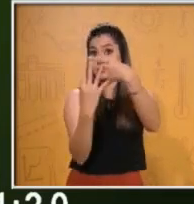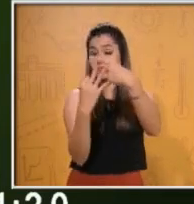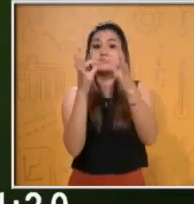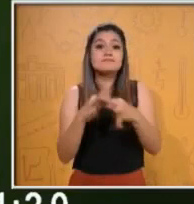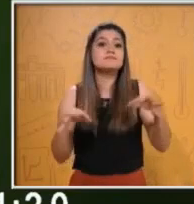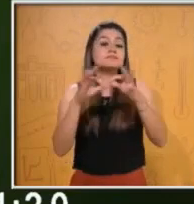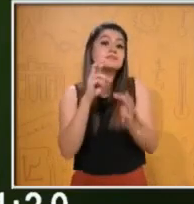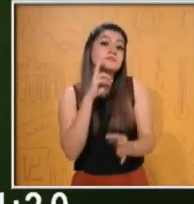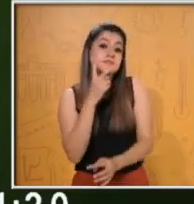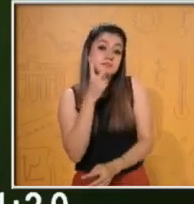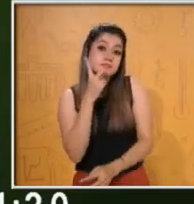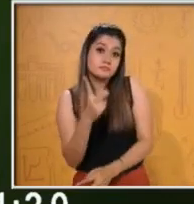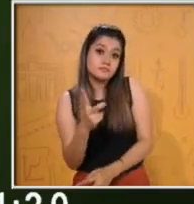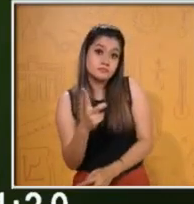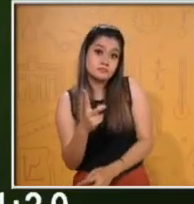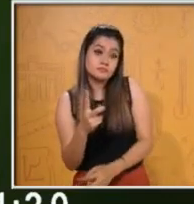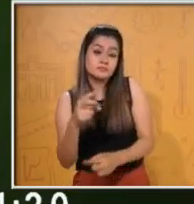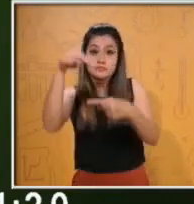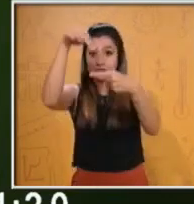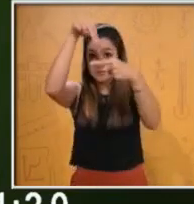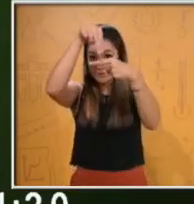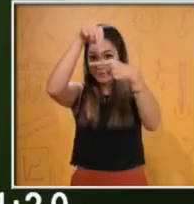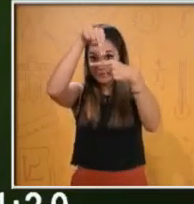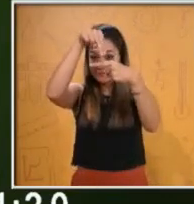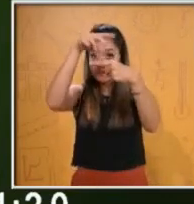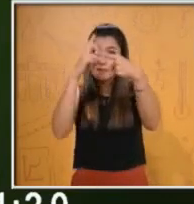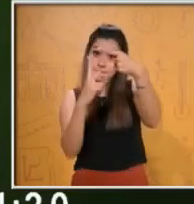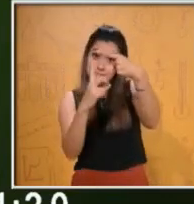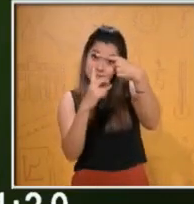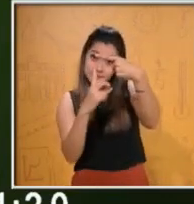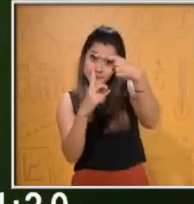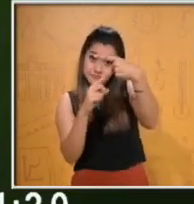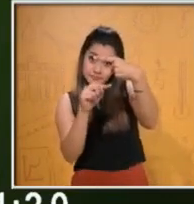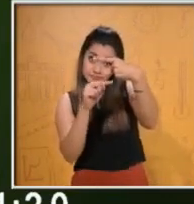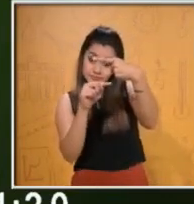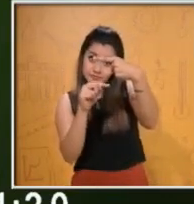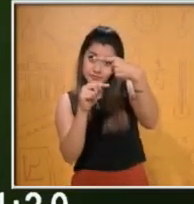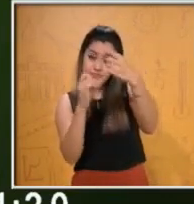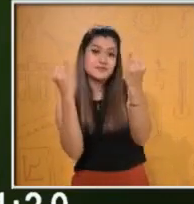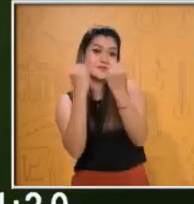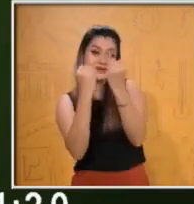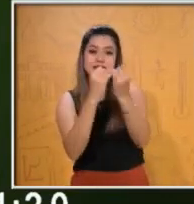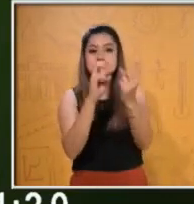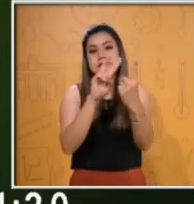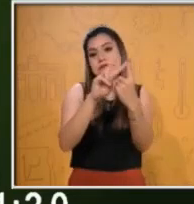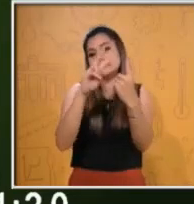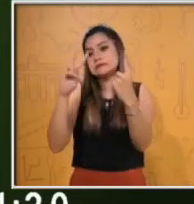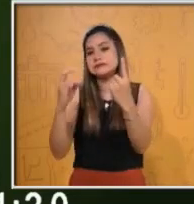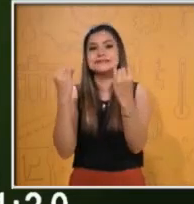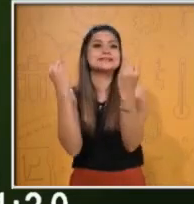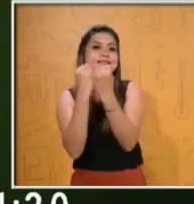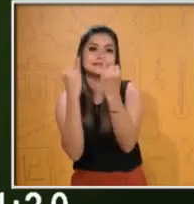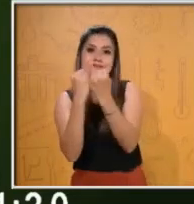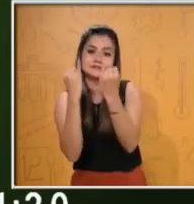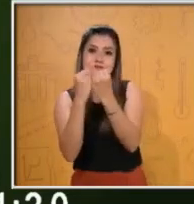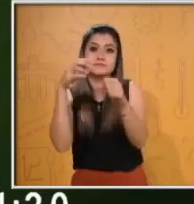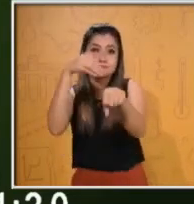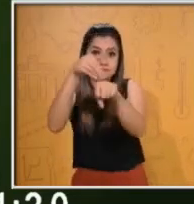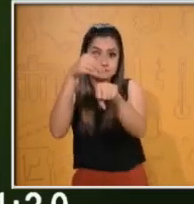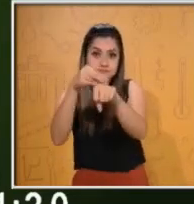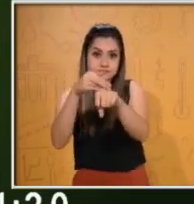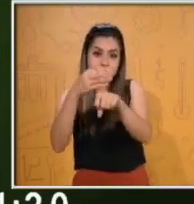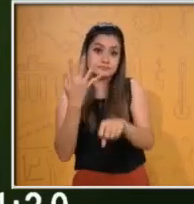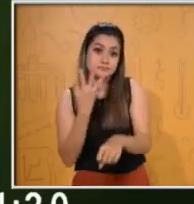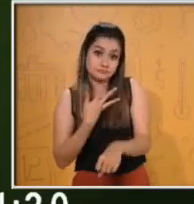importante mencionarles que el denominador, o sea, el número de abajo, pasa igual, no se multiplica. Entonces, tenemos ahí